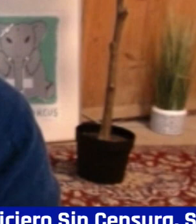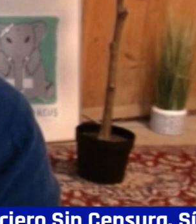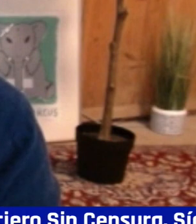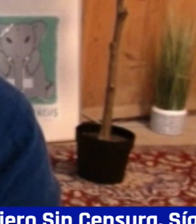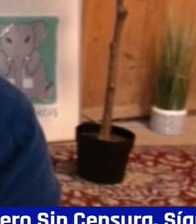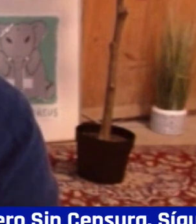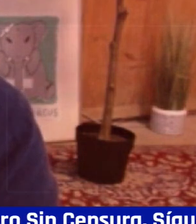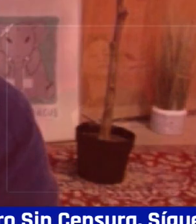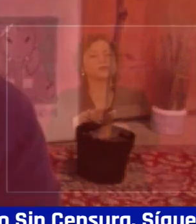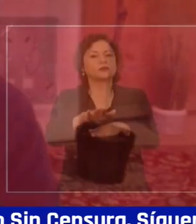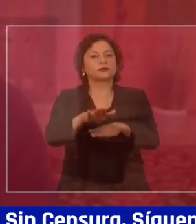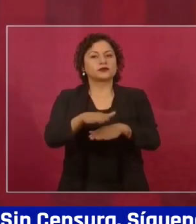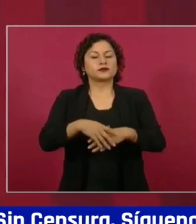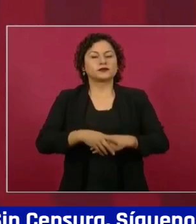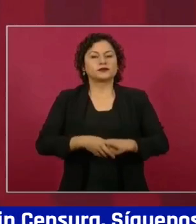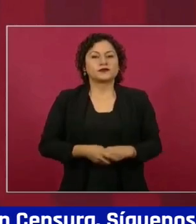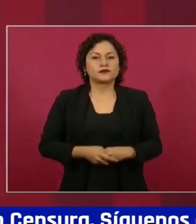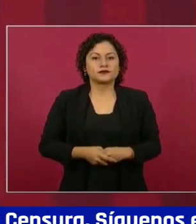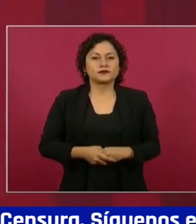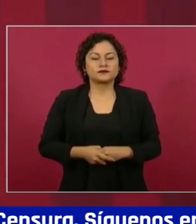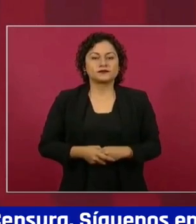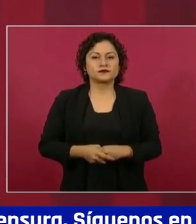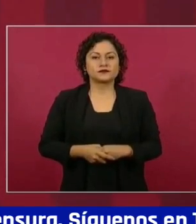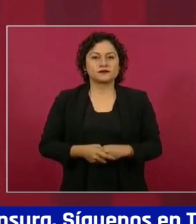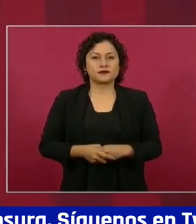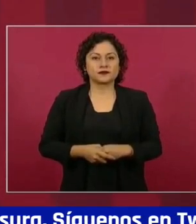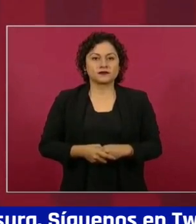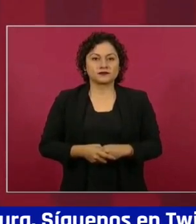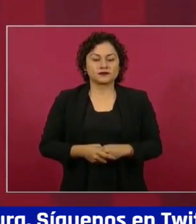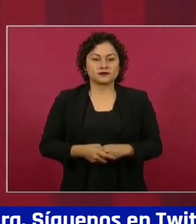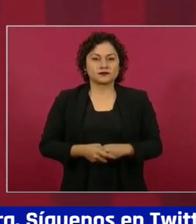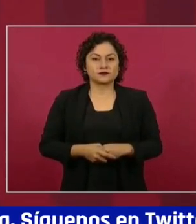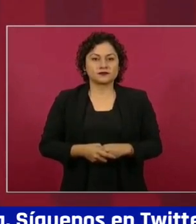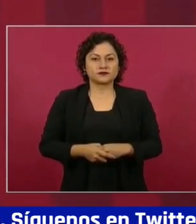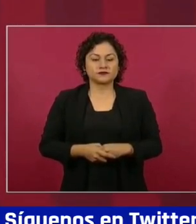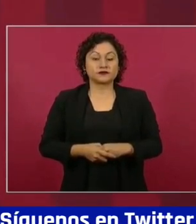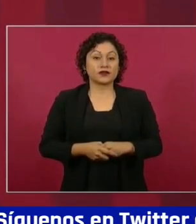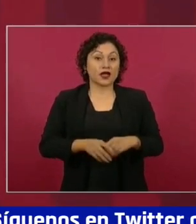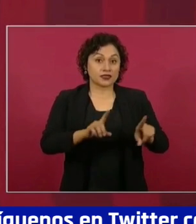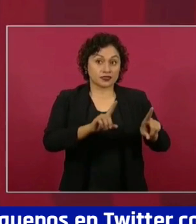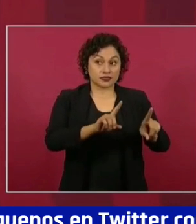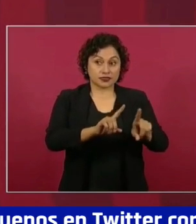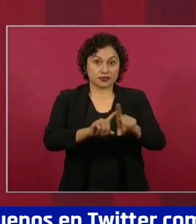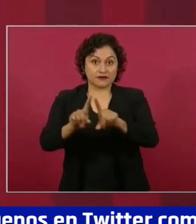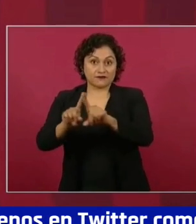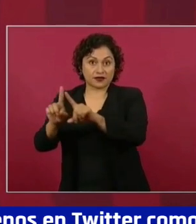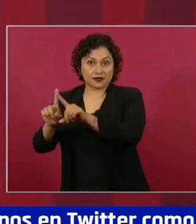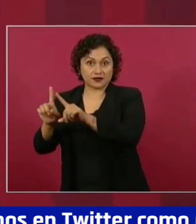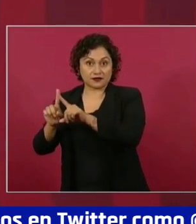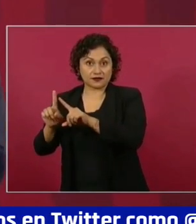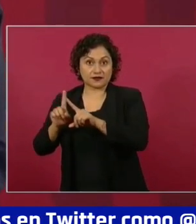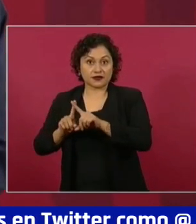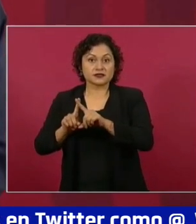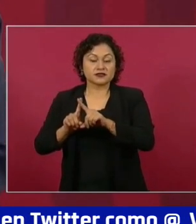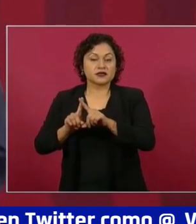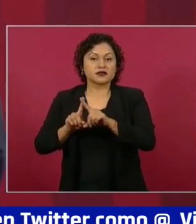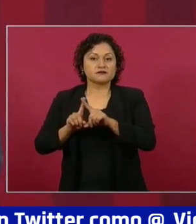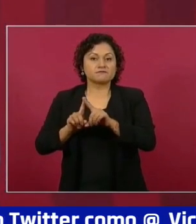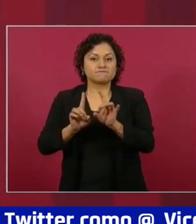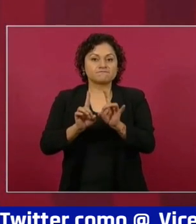poder elegir van a ser los ciudadanos. Que no hay intención de que se imponga un partido único, sino que haya una auténtica y